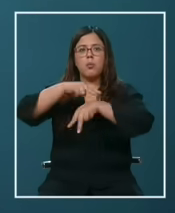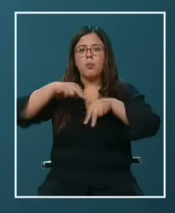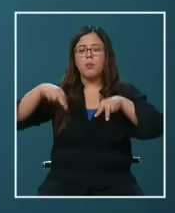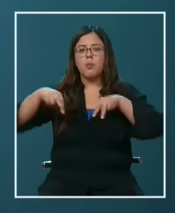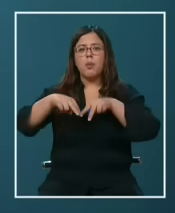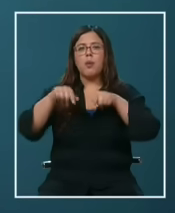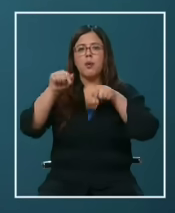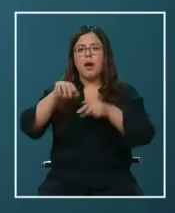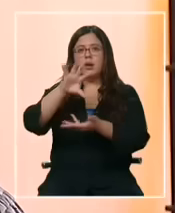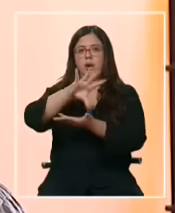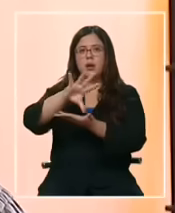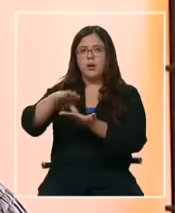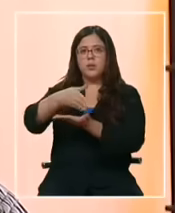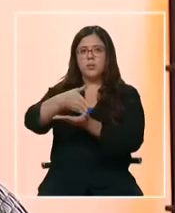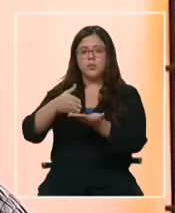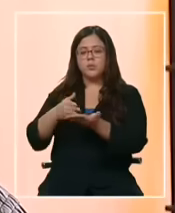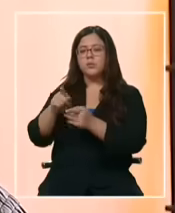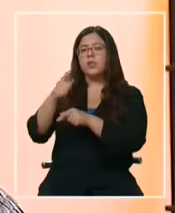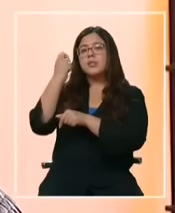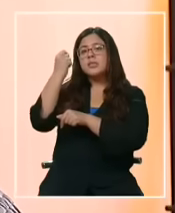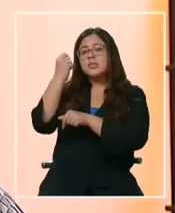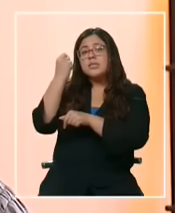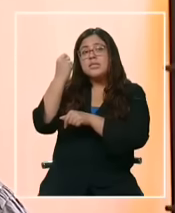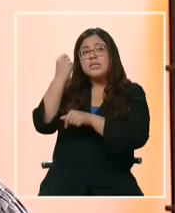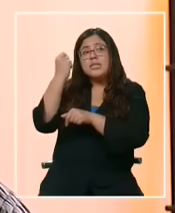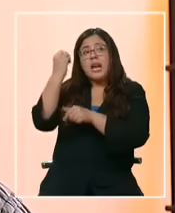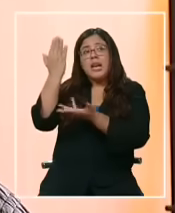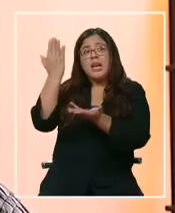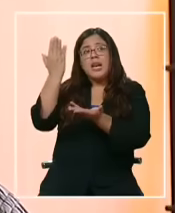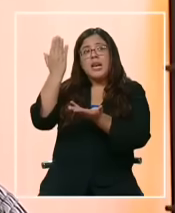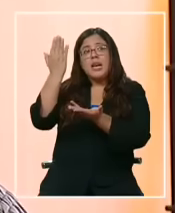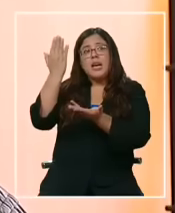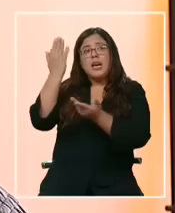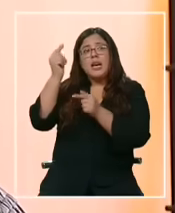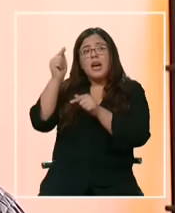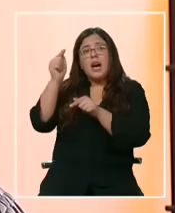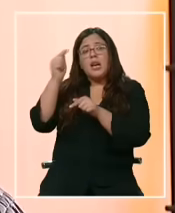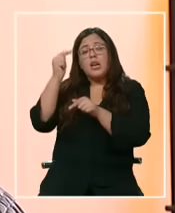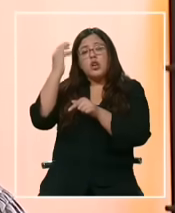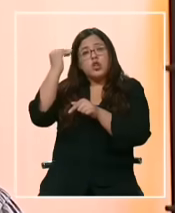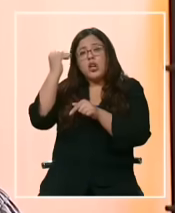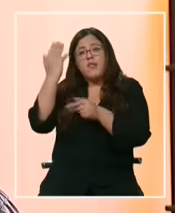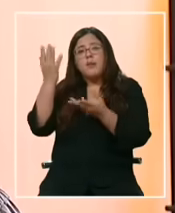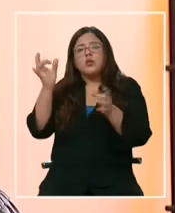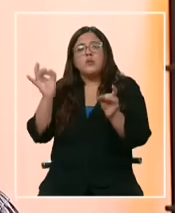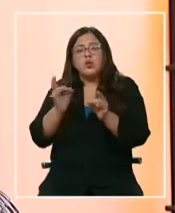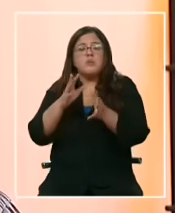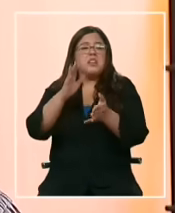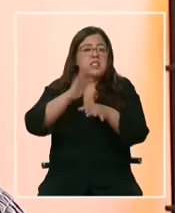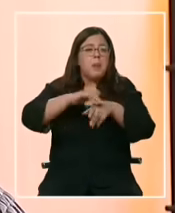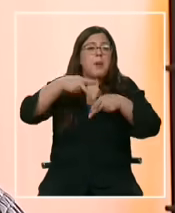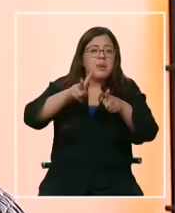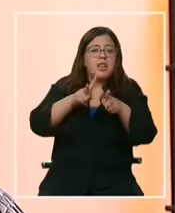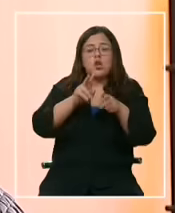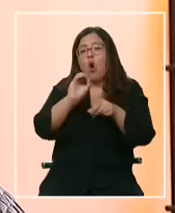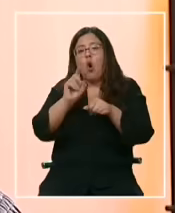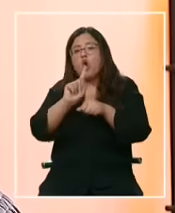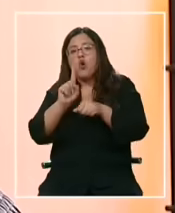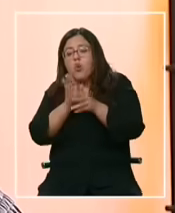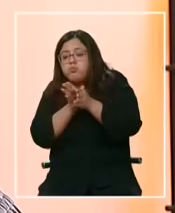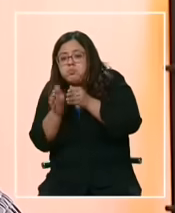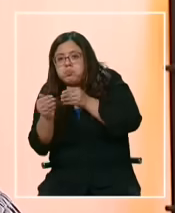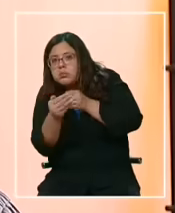digamos fronterizo sabemos De hecho si fue por pasos habilitados o por pasos no habilitados en esos países eh lo más probable es que él haya estado